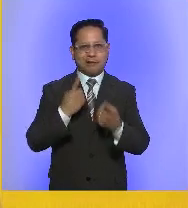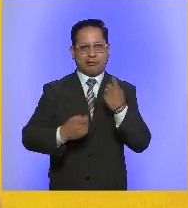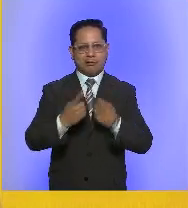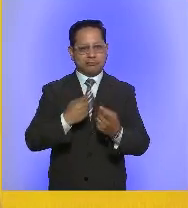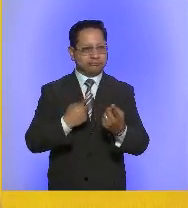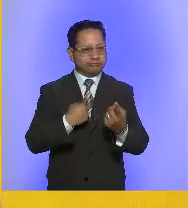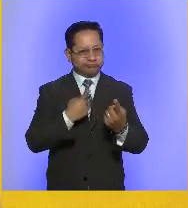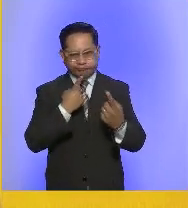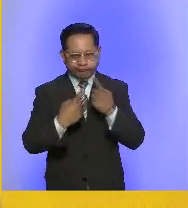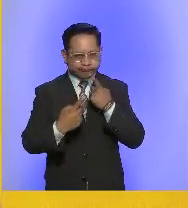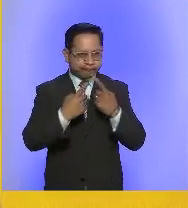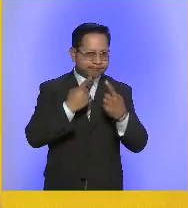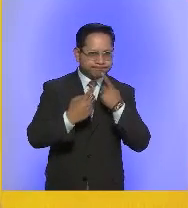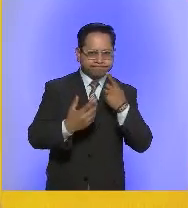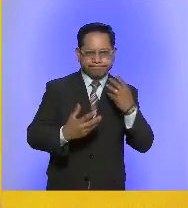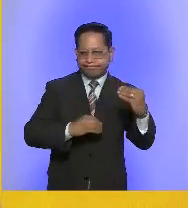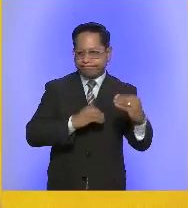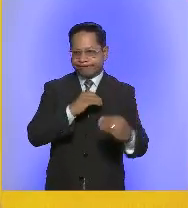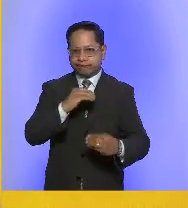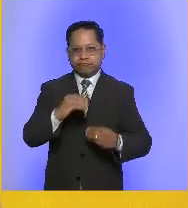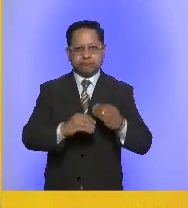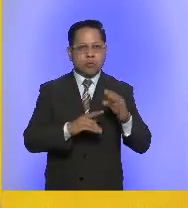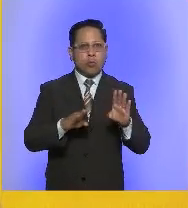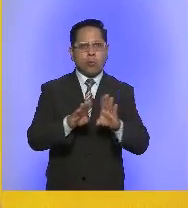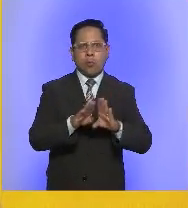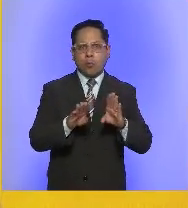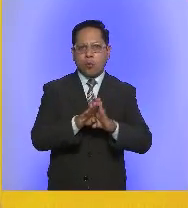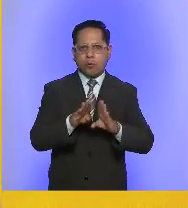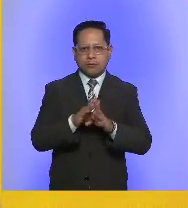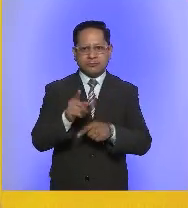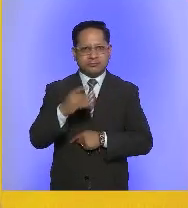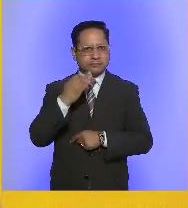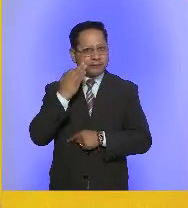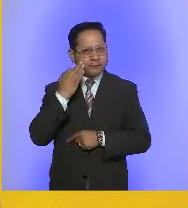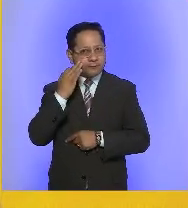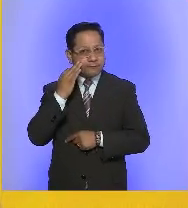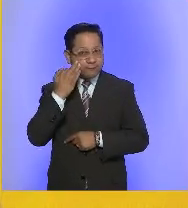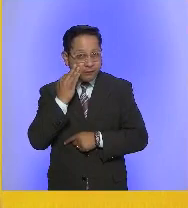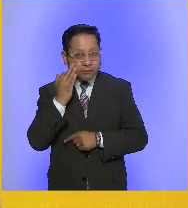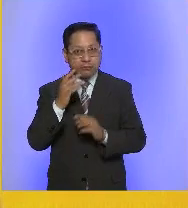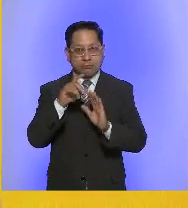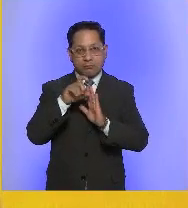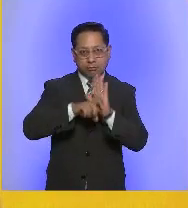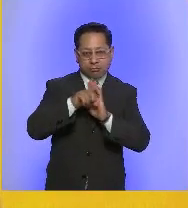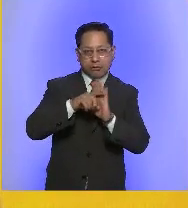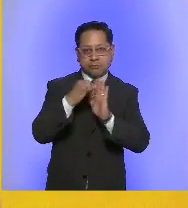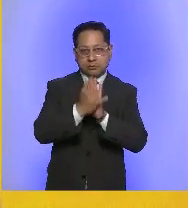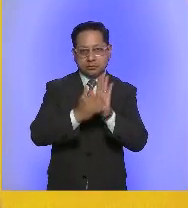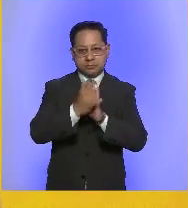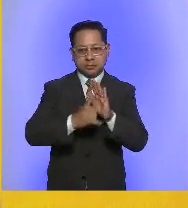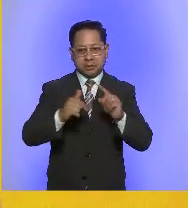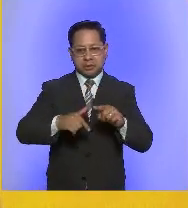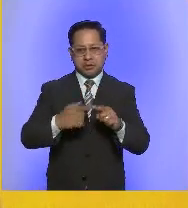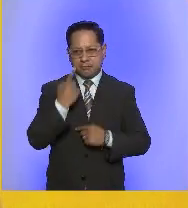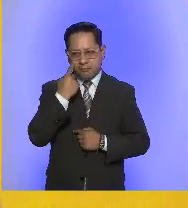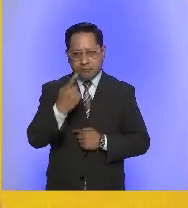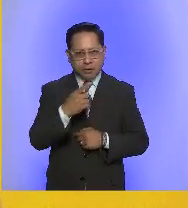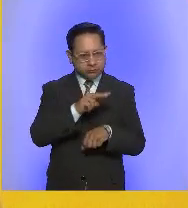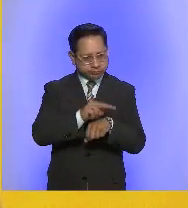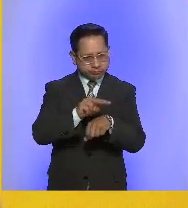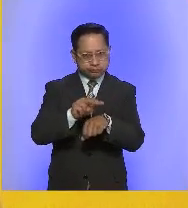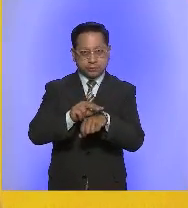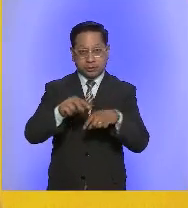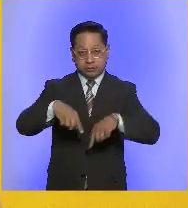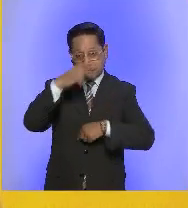la regulación de las redes sociales en internet, no solo en México, sino en otros países. En Estados Unidos,